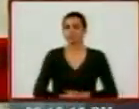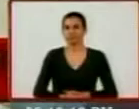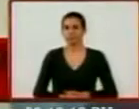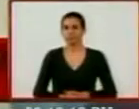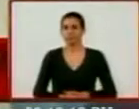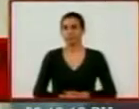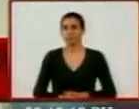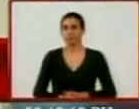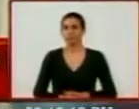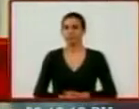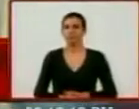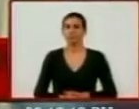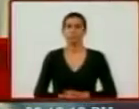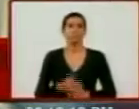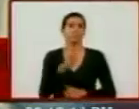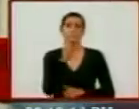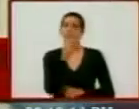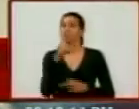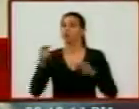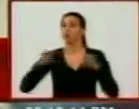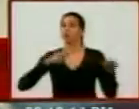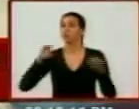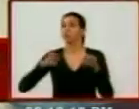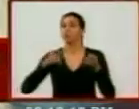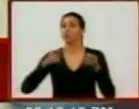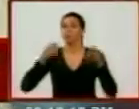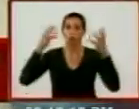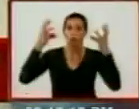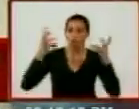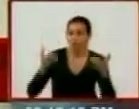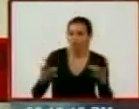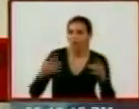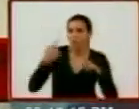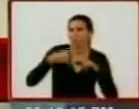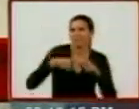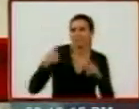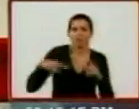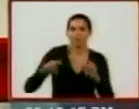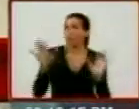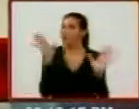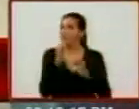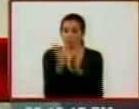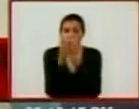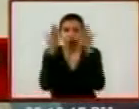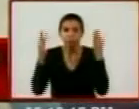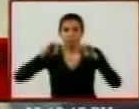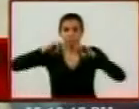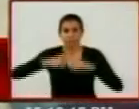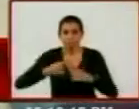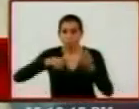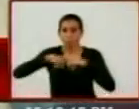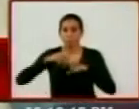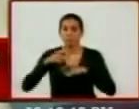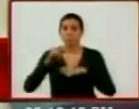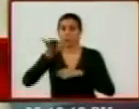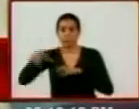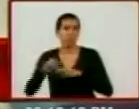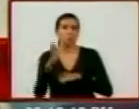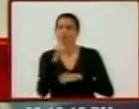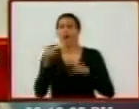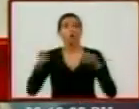no tener un control de inventario Por no tener los libros de compra y venta por no tener por